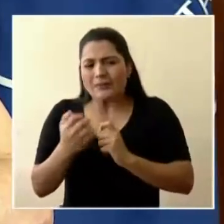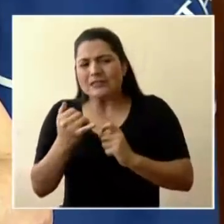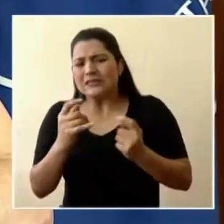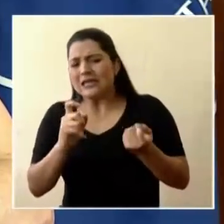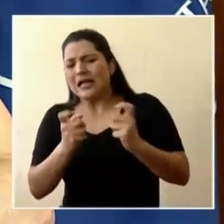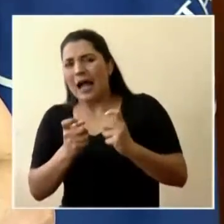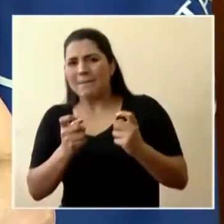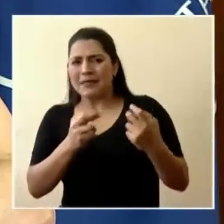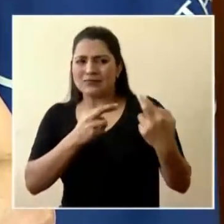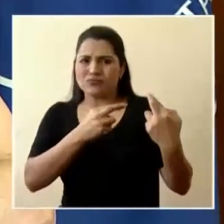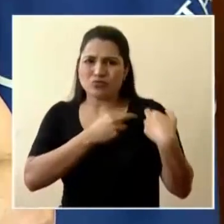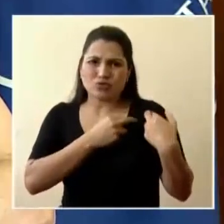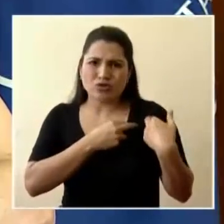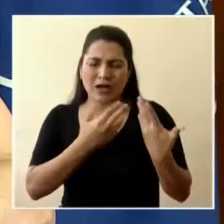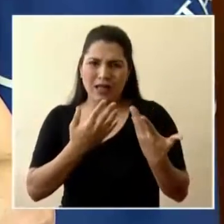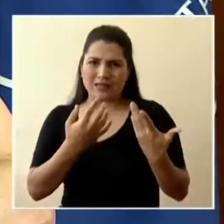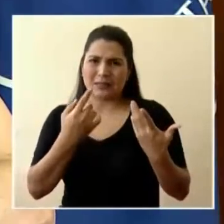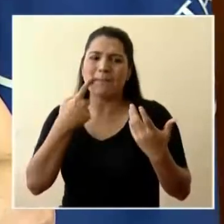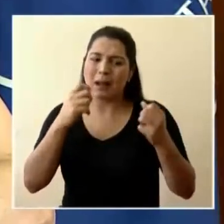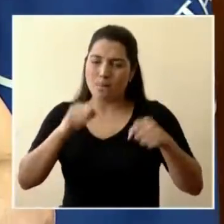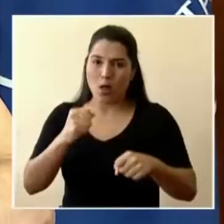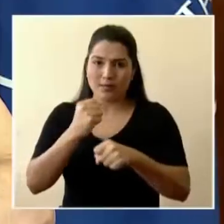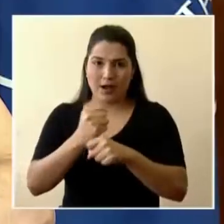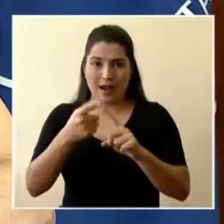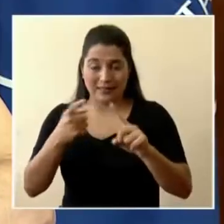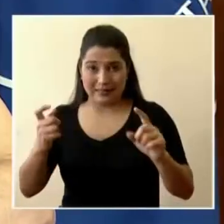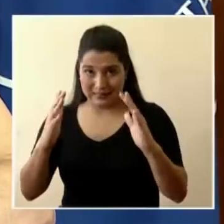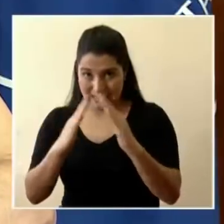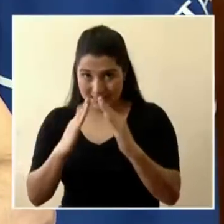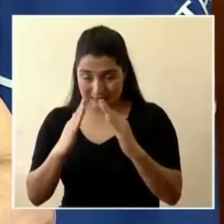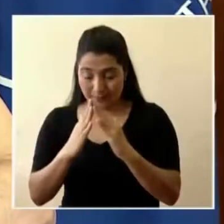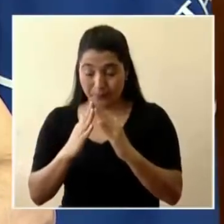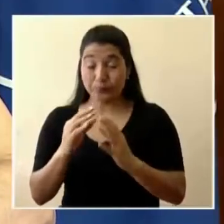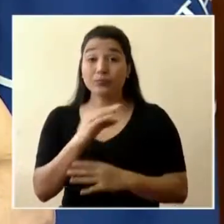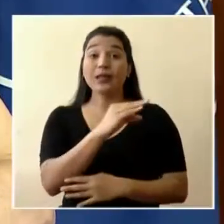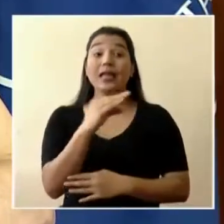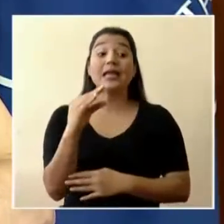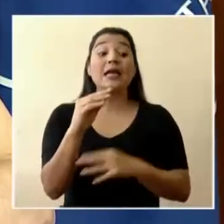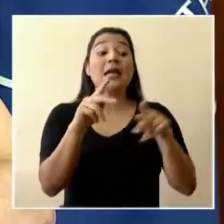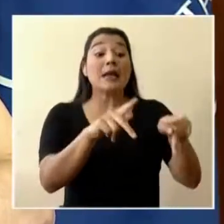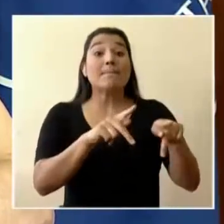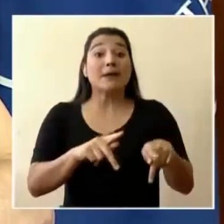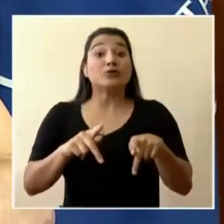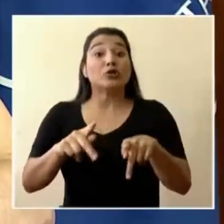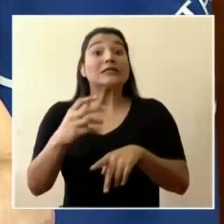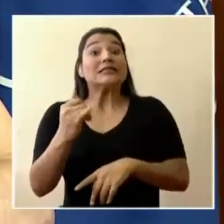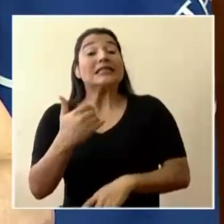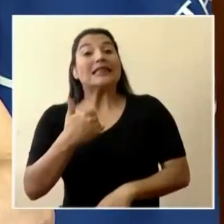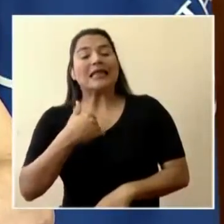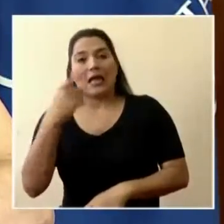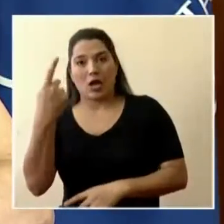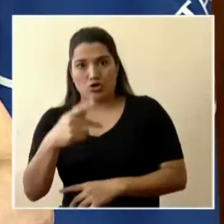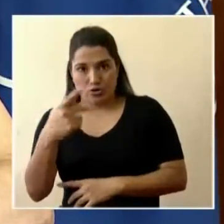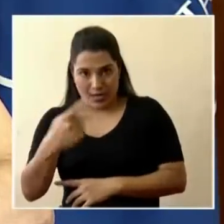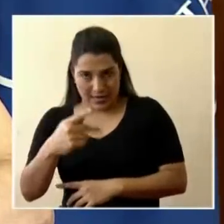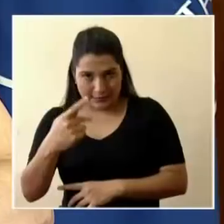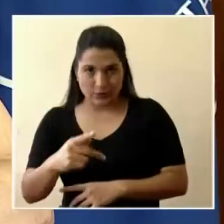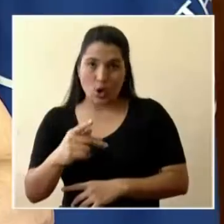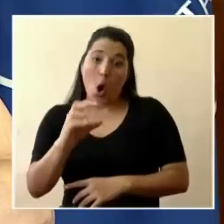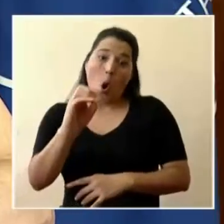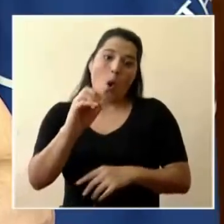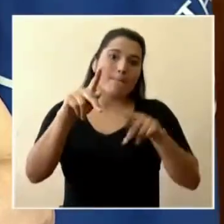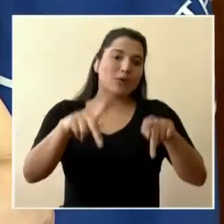ser teletrabajables. Y con respecto a las personas que tienen algún factor de riesgo, así como las personas